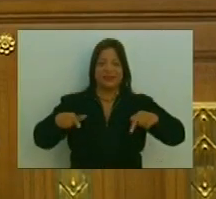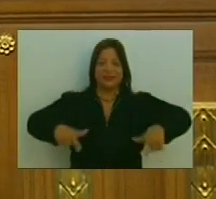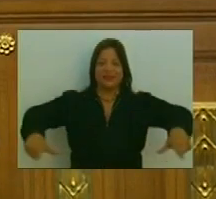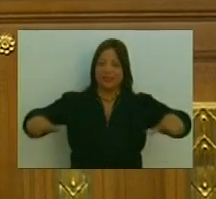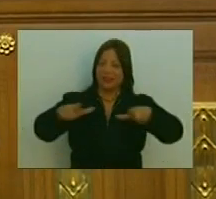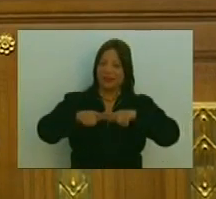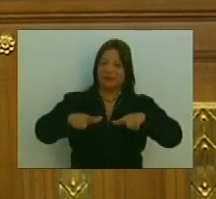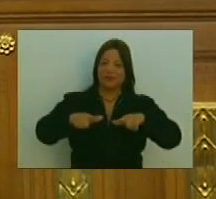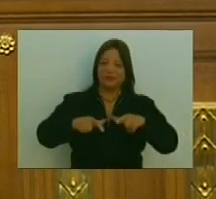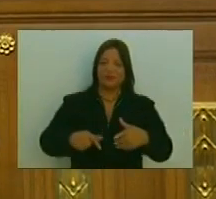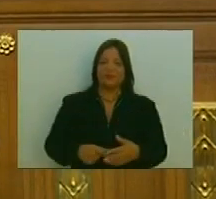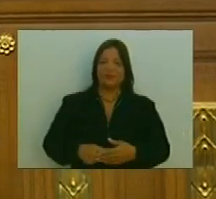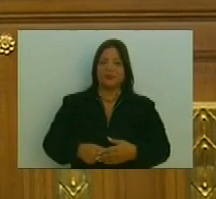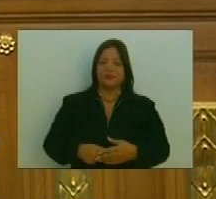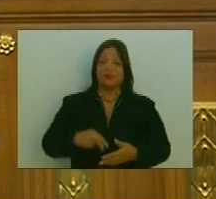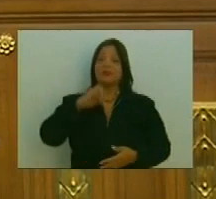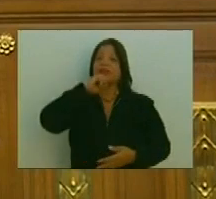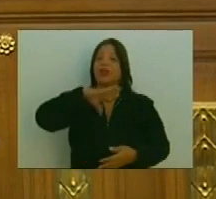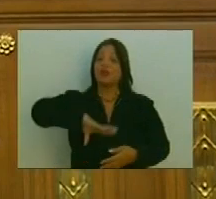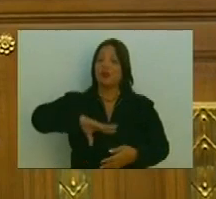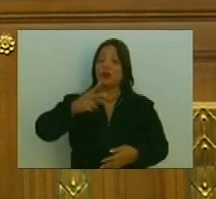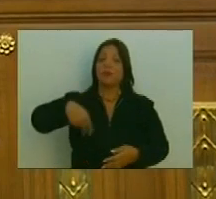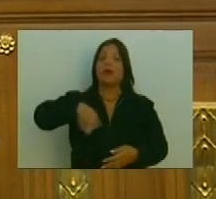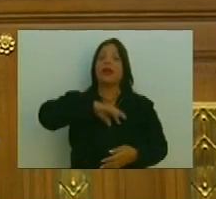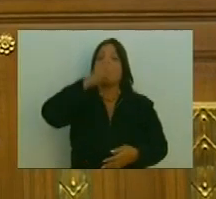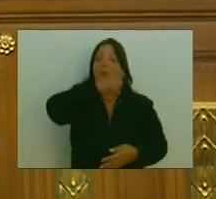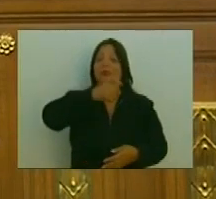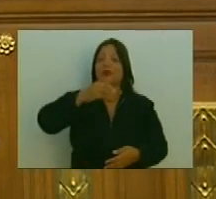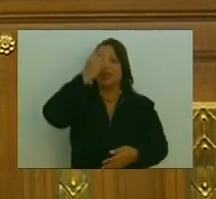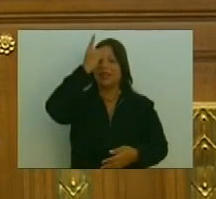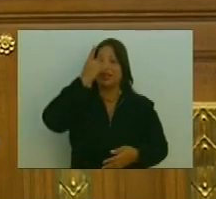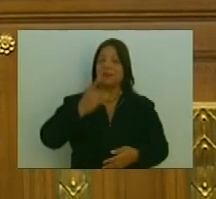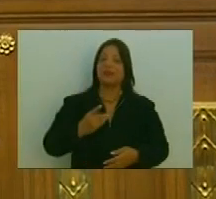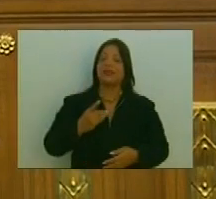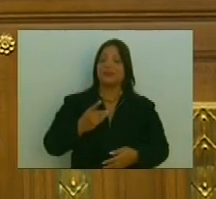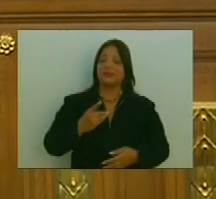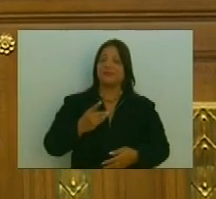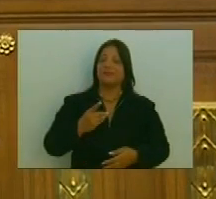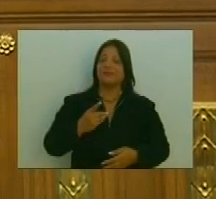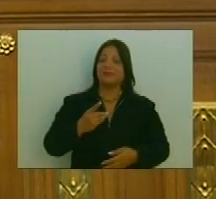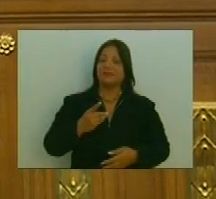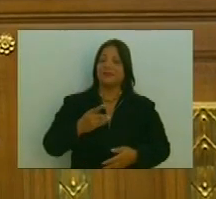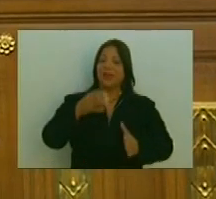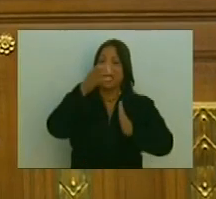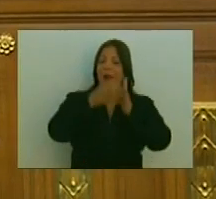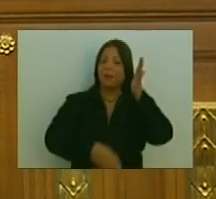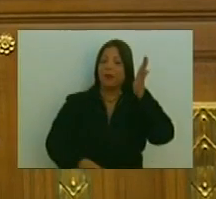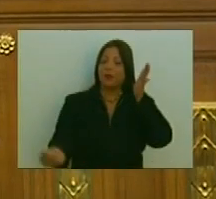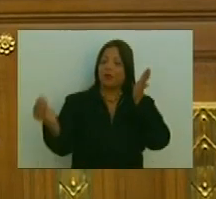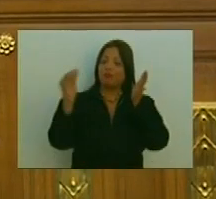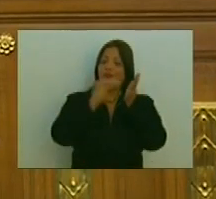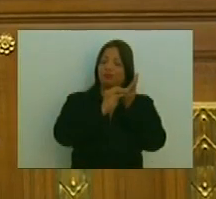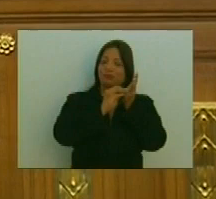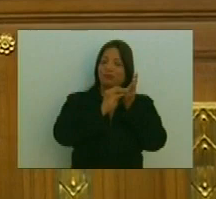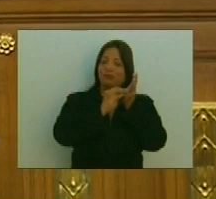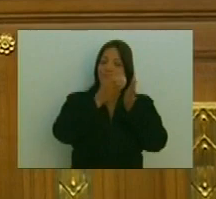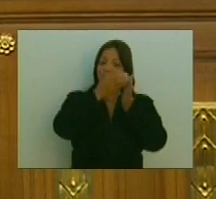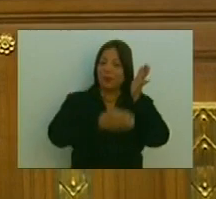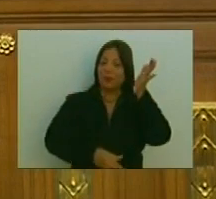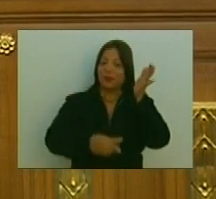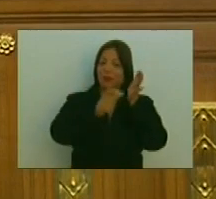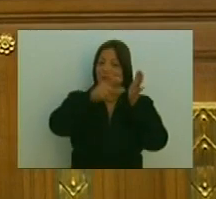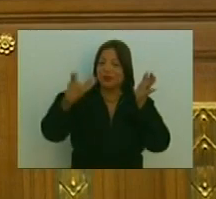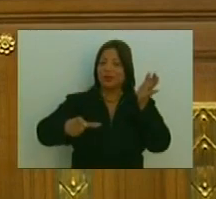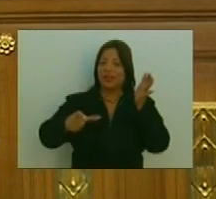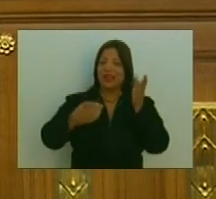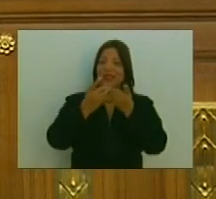espacio que se ha vuelto histórico para las personas con discapacidad, como lo es el capítulo de personas con discapacidad.